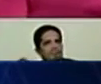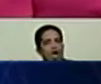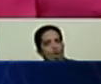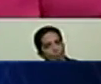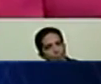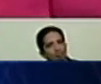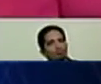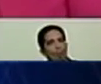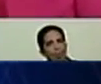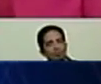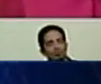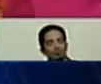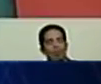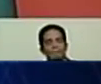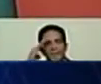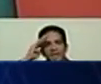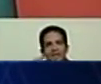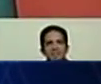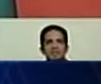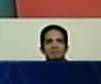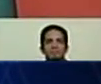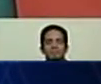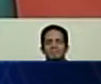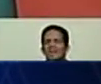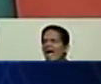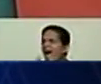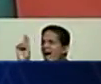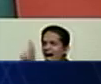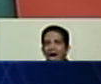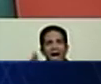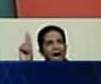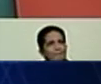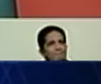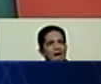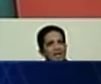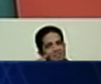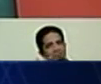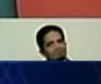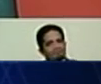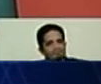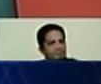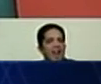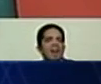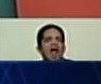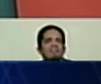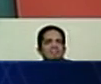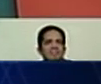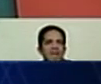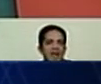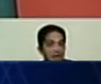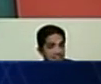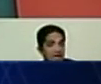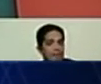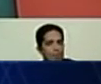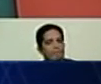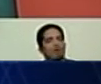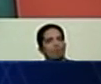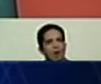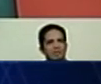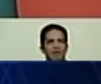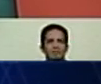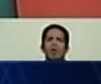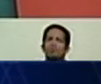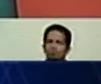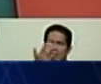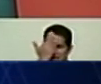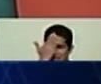cívico-militar. Jamás entregaremos a la patria, jamás entregaremos nuestro territorio. ¿Saben ustedes